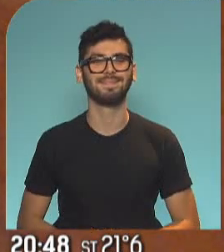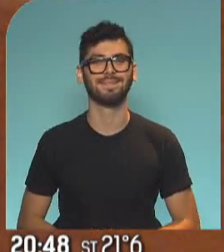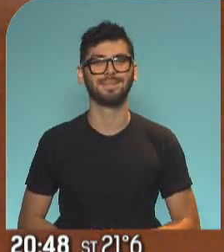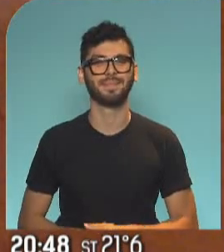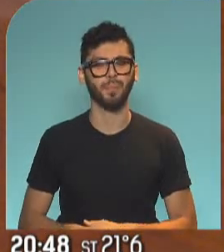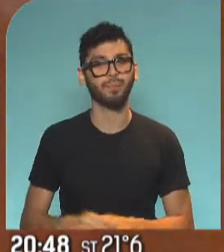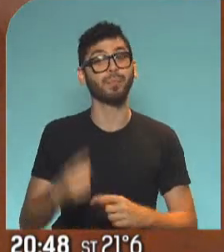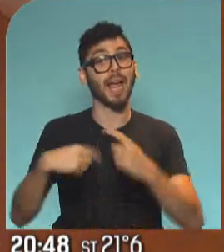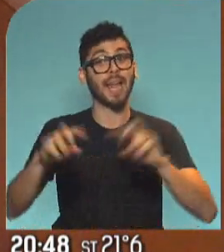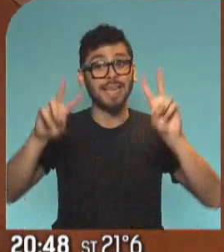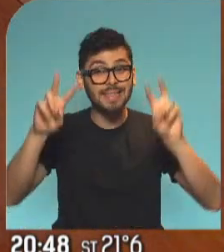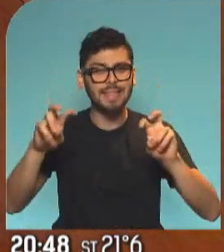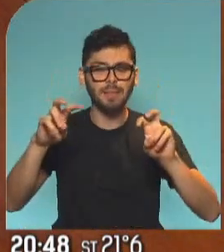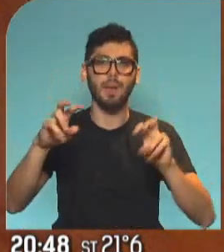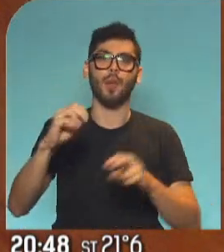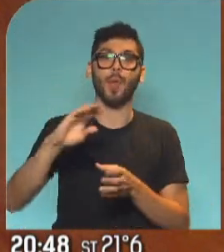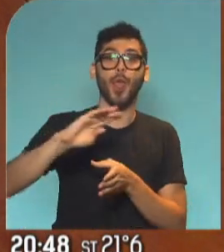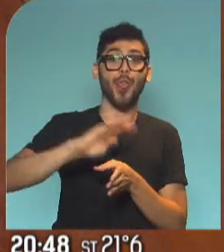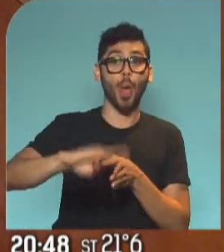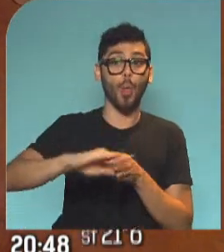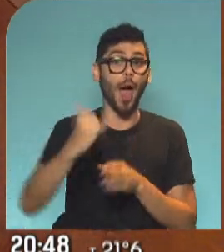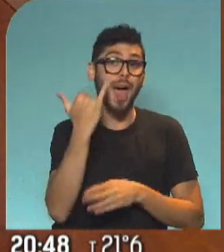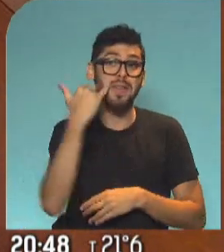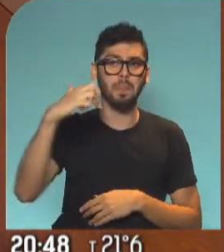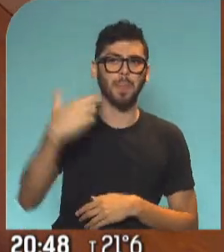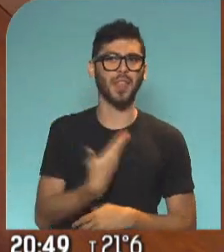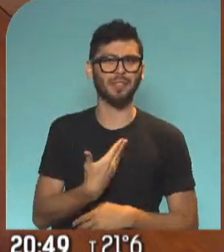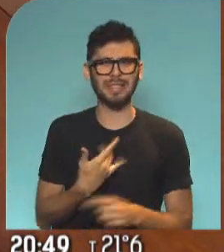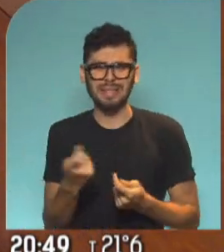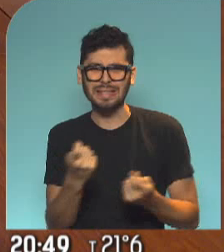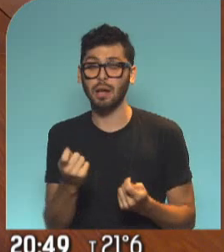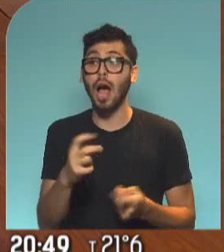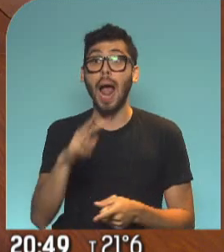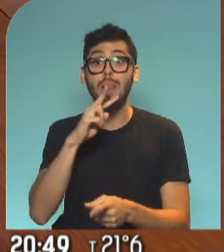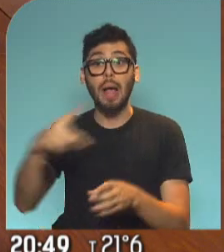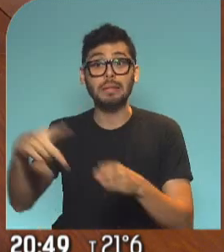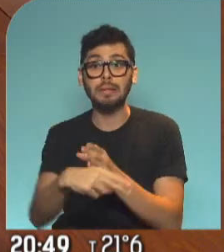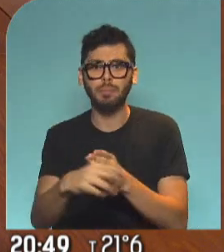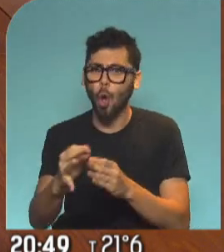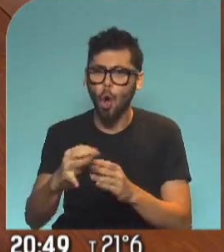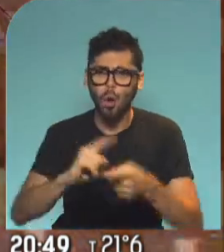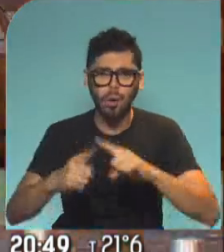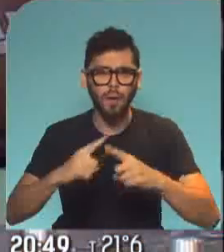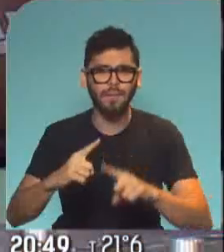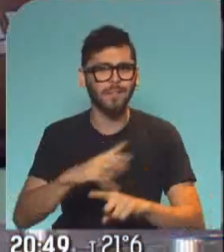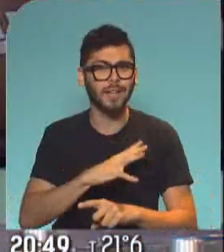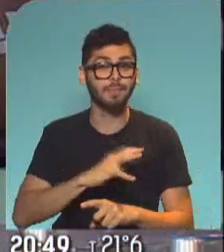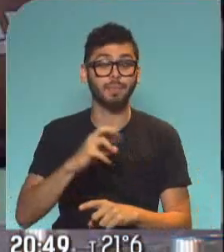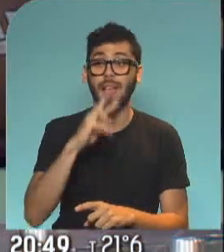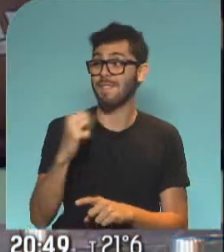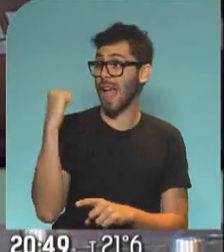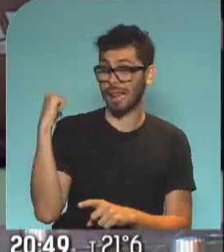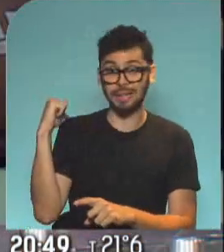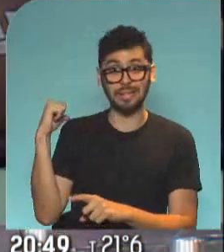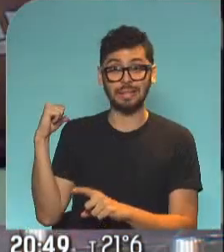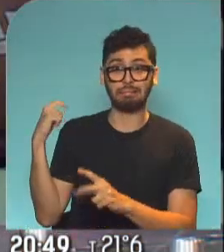volvemos a hablar de la reestructuración de la deuda de ypf no decía en esa arena vence el viernes pero todavía no está nada cerrado esto nos decía el viernes de si bueno durante el fin